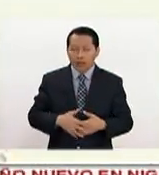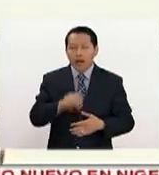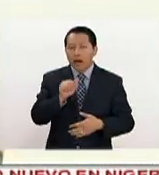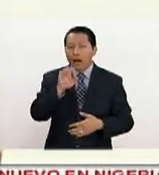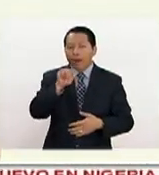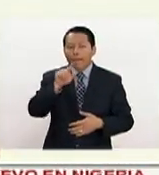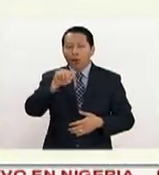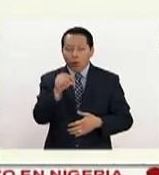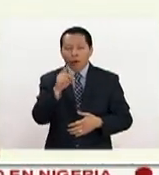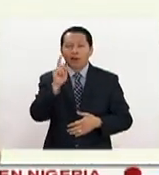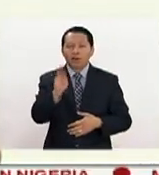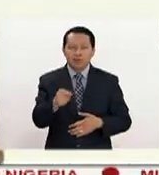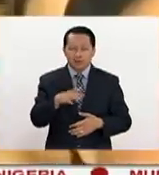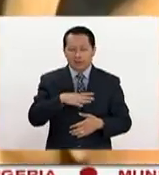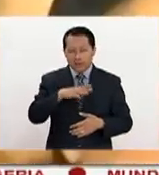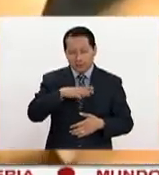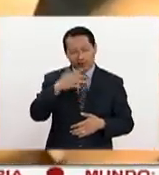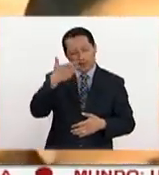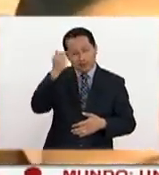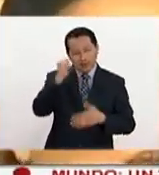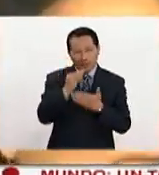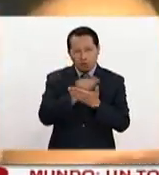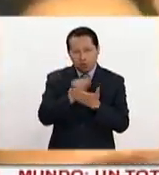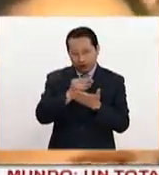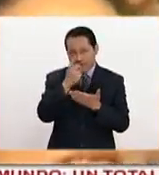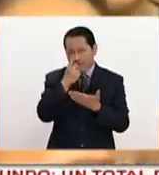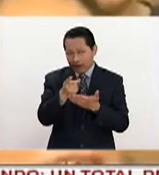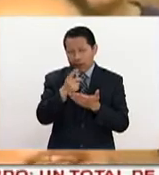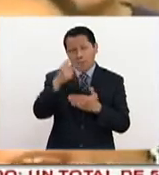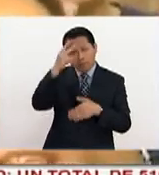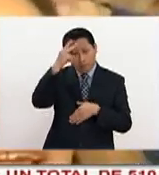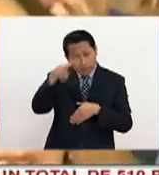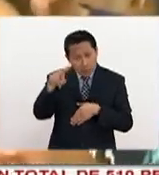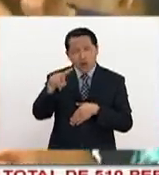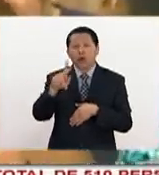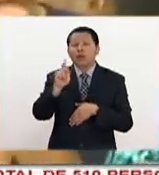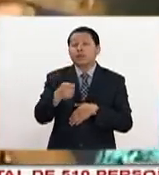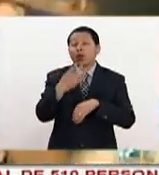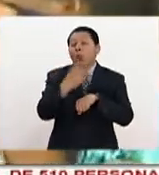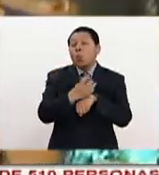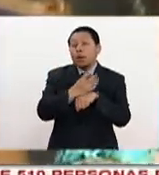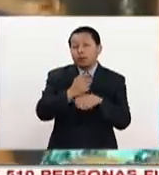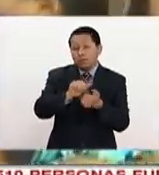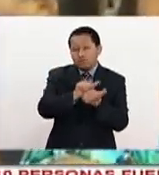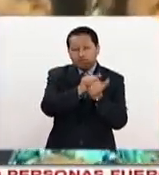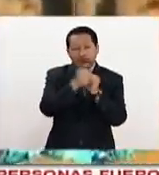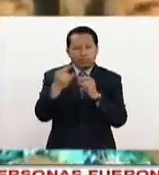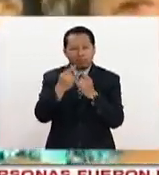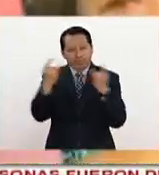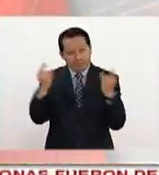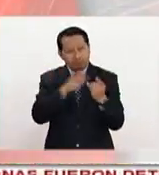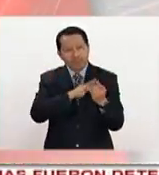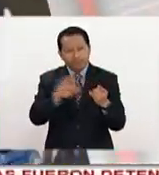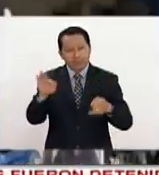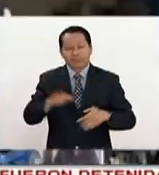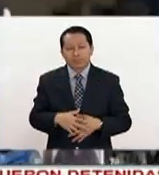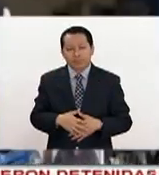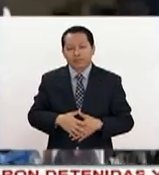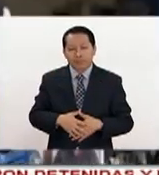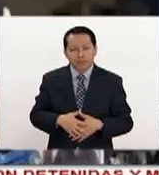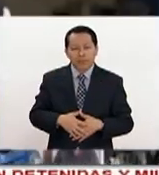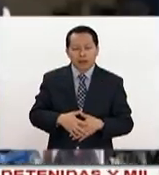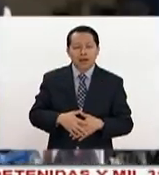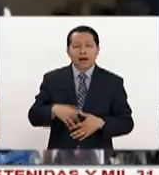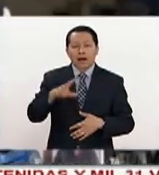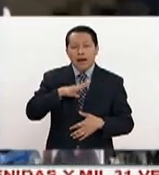Andrés Manuel López Obrador, precandidato de Morena, aseguró que México vivirá su cuarta transformación en la historia.